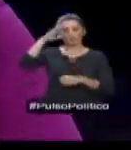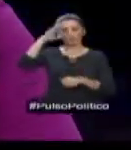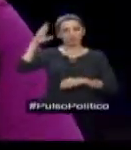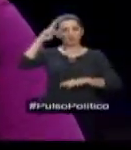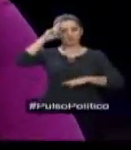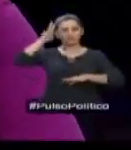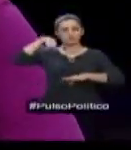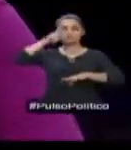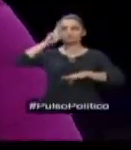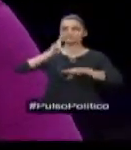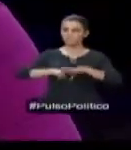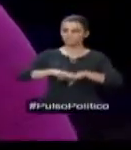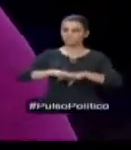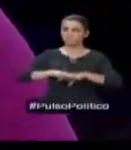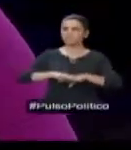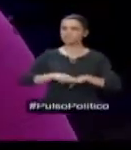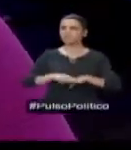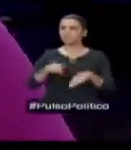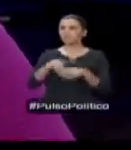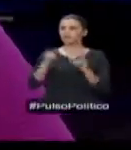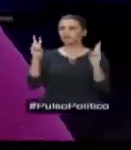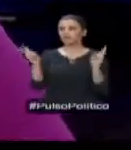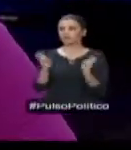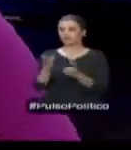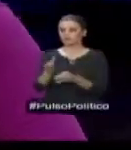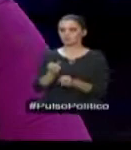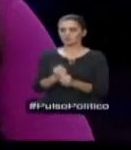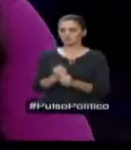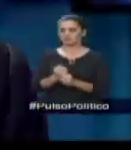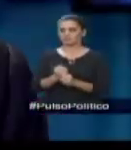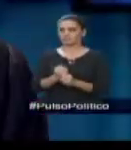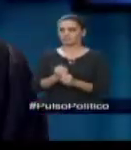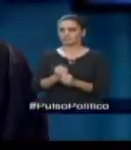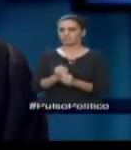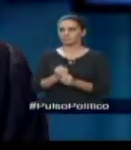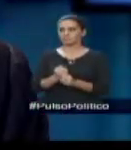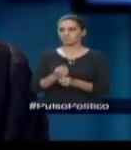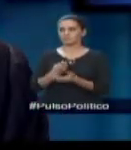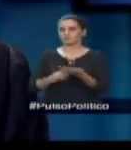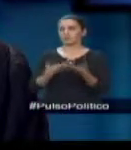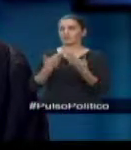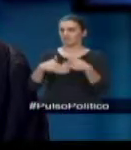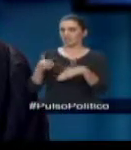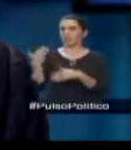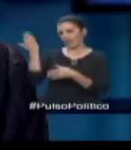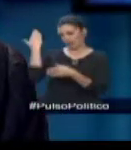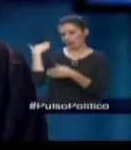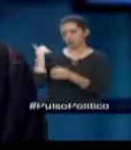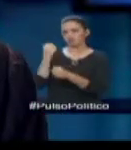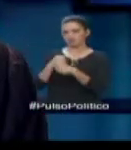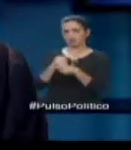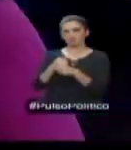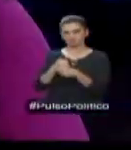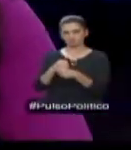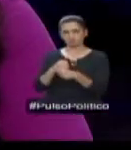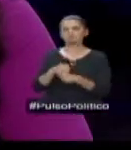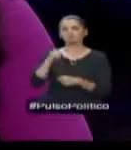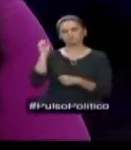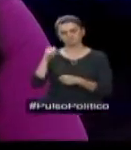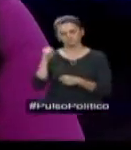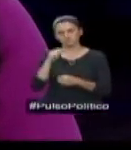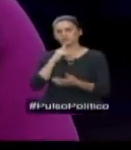que realiza la policía nacional en temas de seguridad interna que ya se lo viene haciendo desde hace varios años por ejemplo